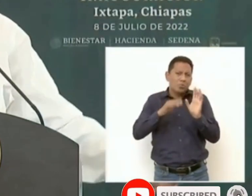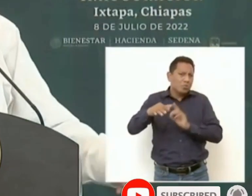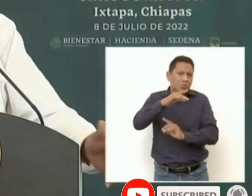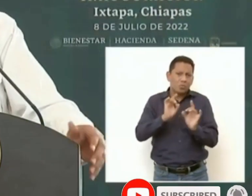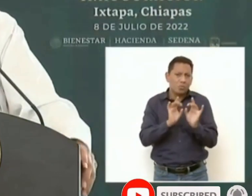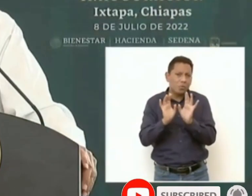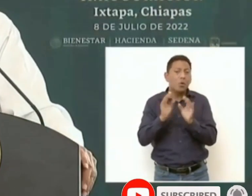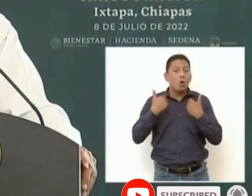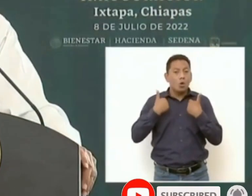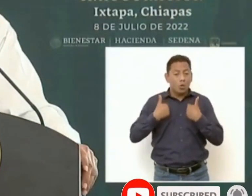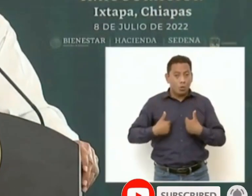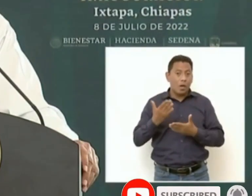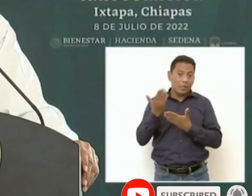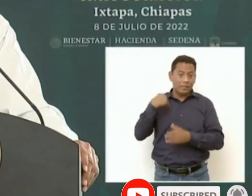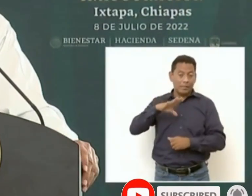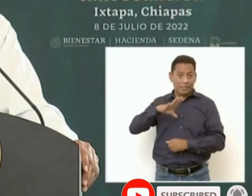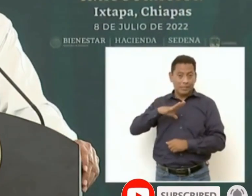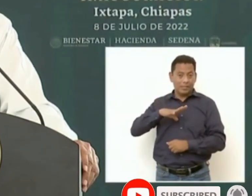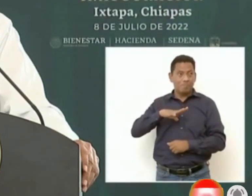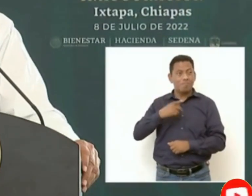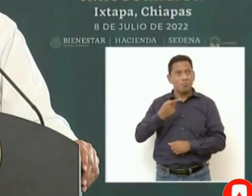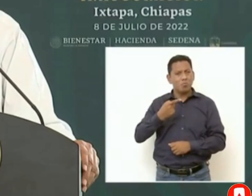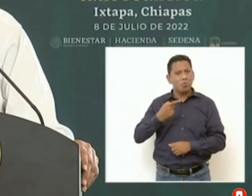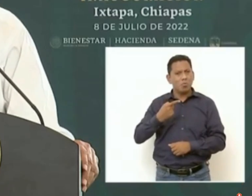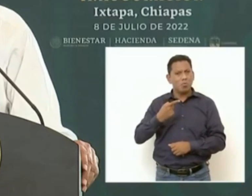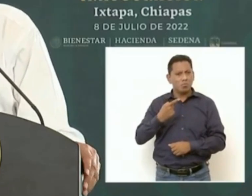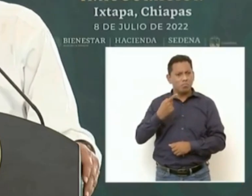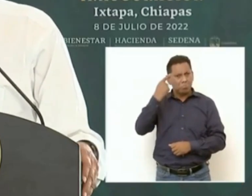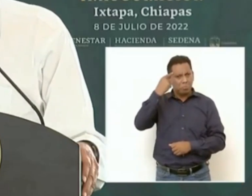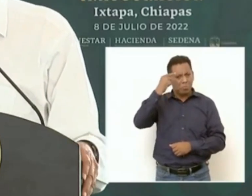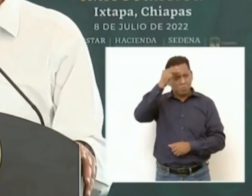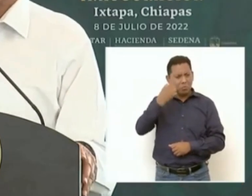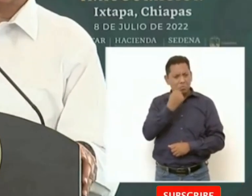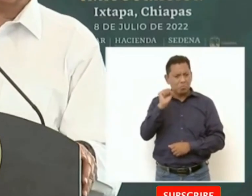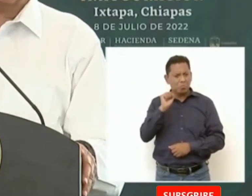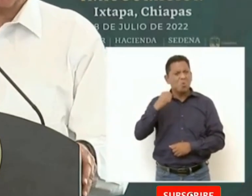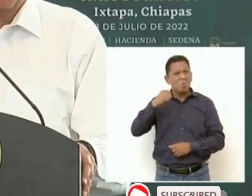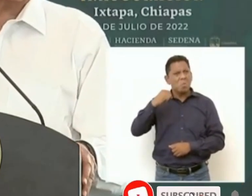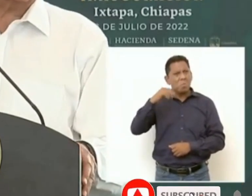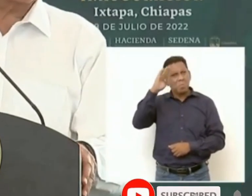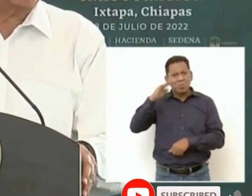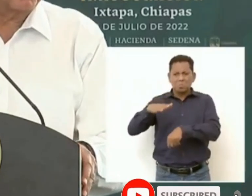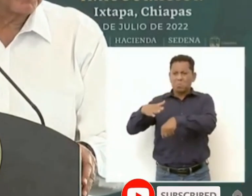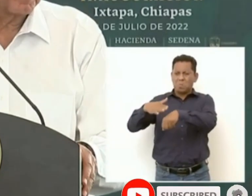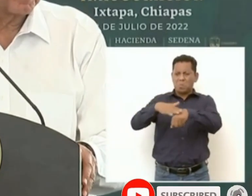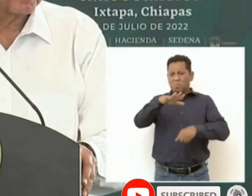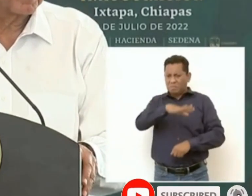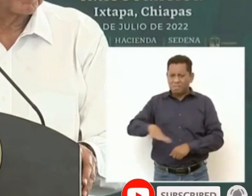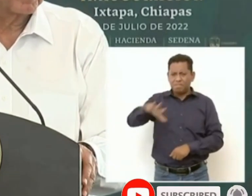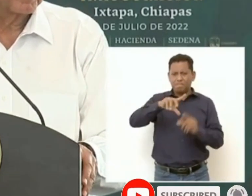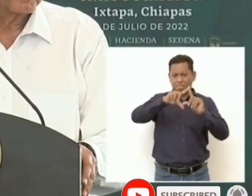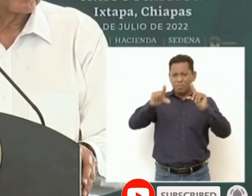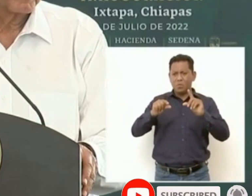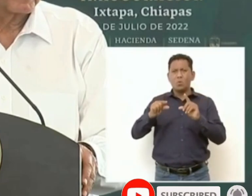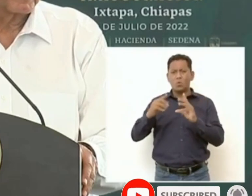yo tenía pues la capacidad de unir al pueblo, de convocar al pueblo,